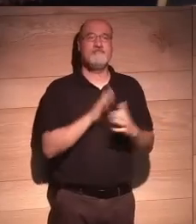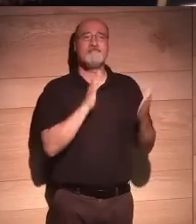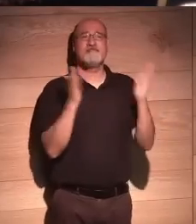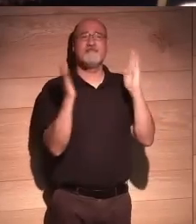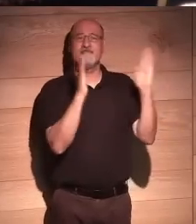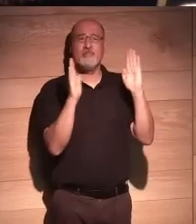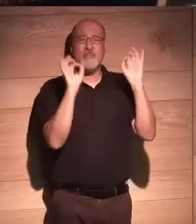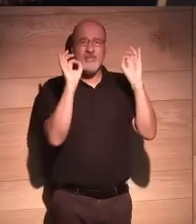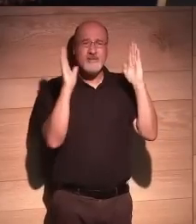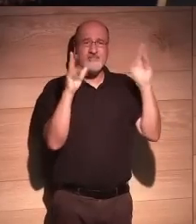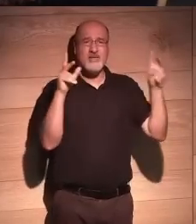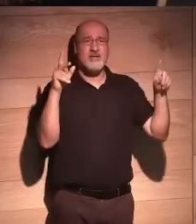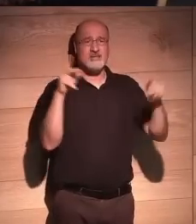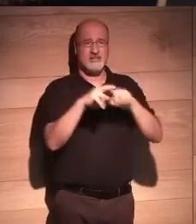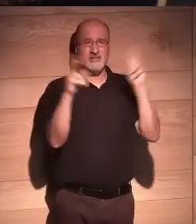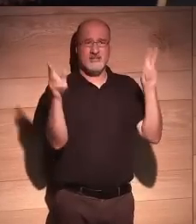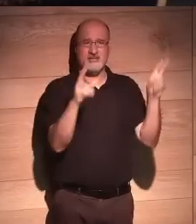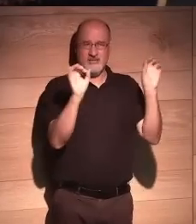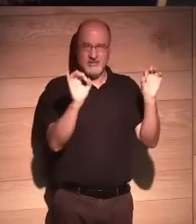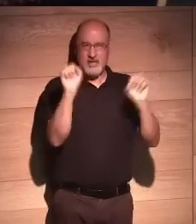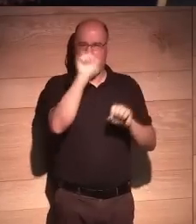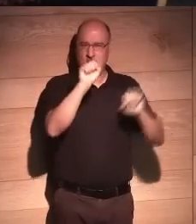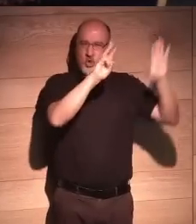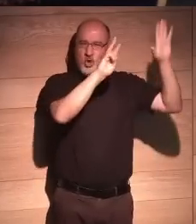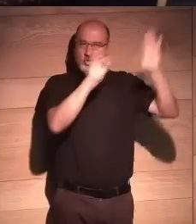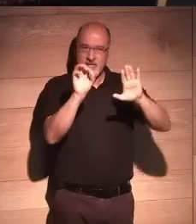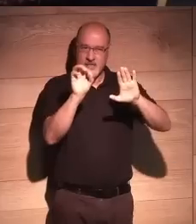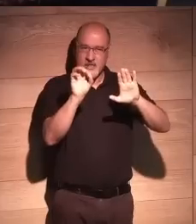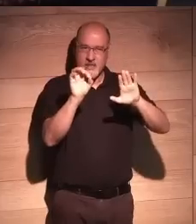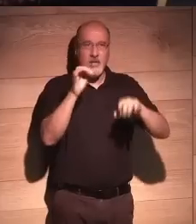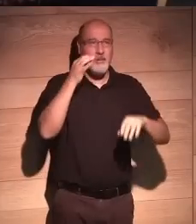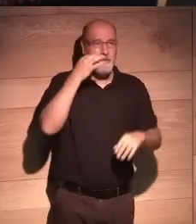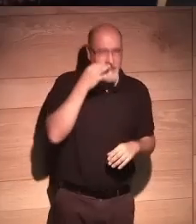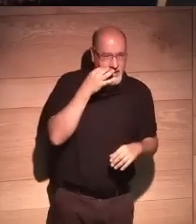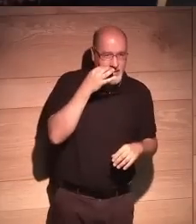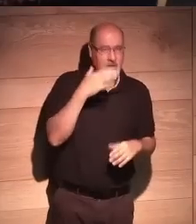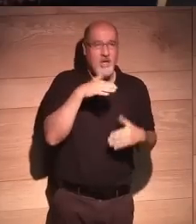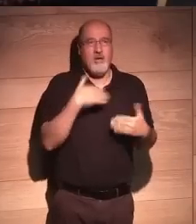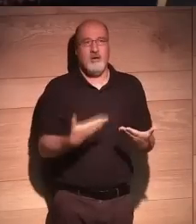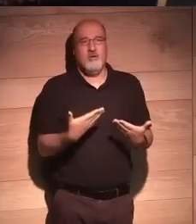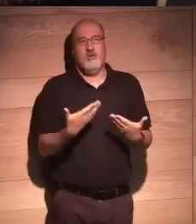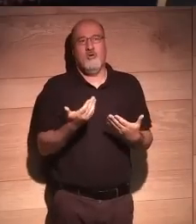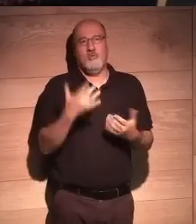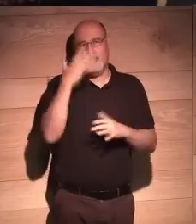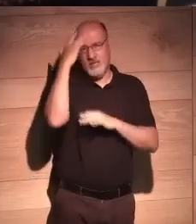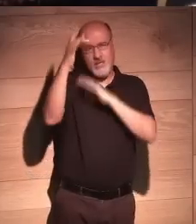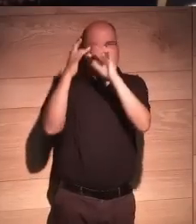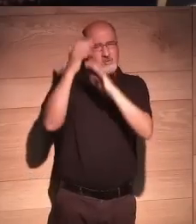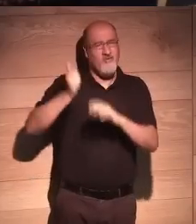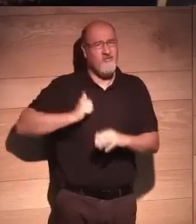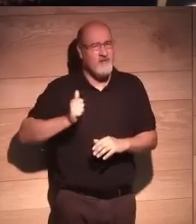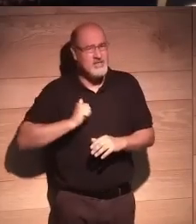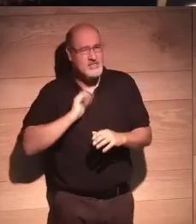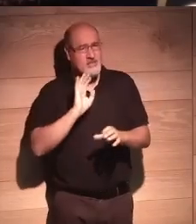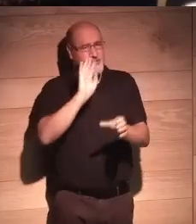punto esa mostrar los años 80 es de verdad o están haciendo falsas ilusiones? O sea, ¿hay